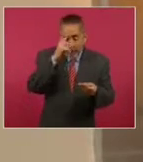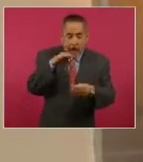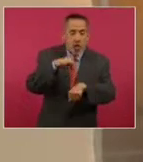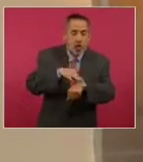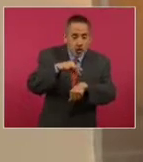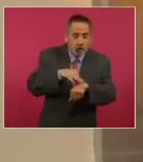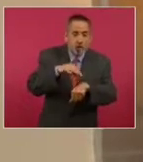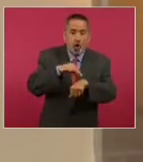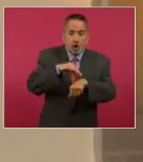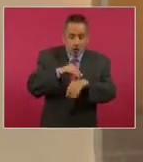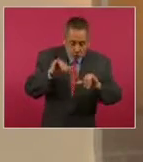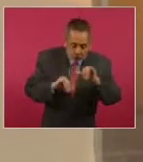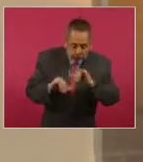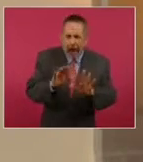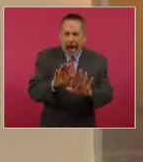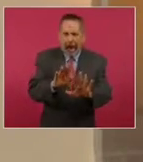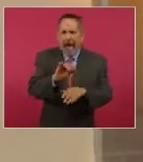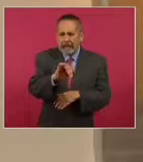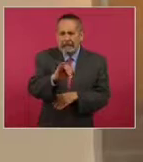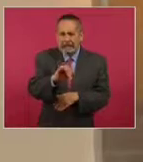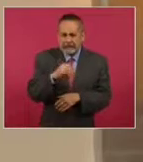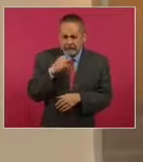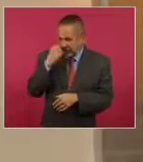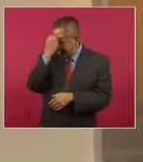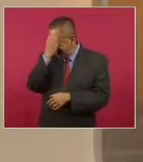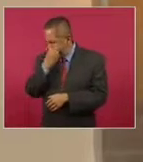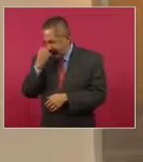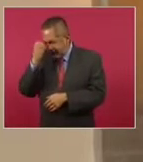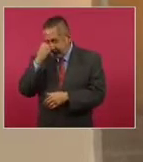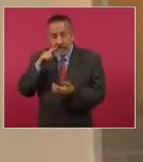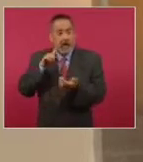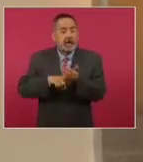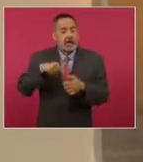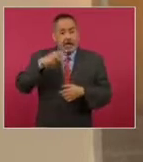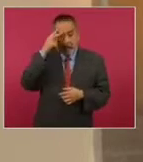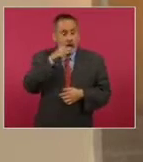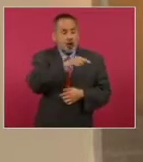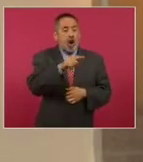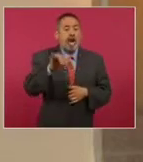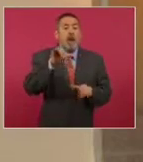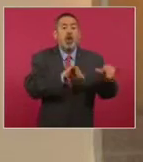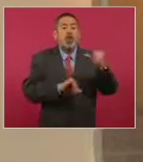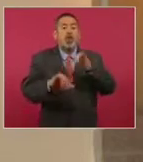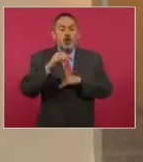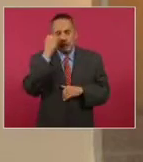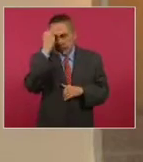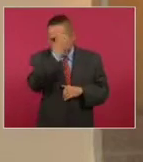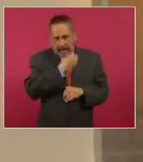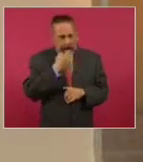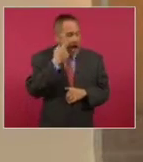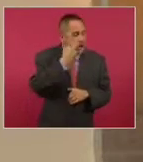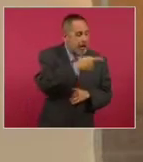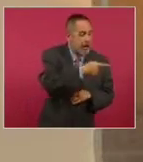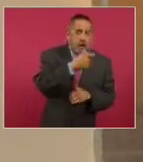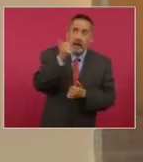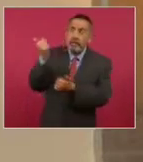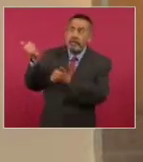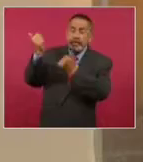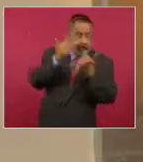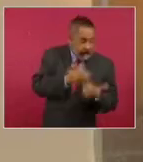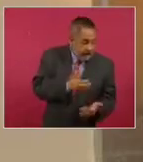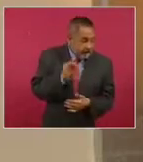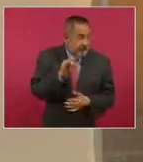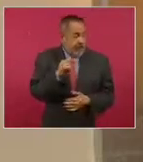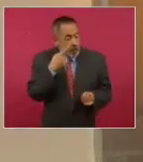y haciendo una revisión continua de laboratorios que se dedican a la importación de